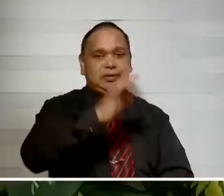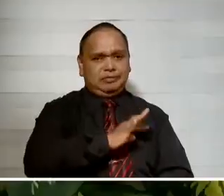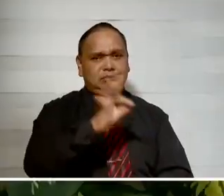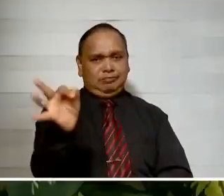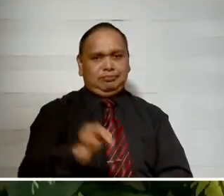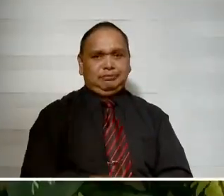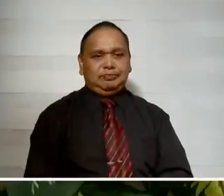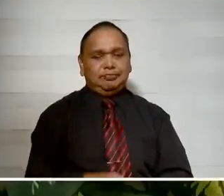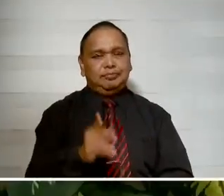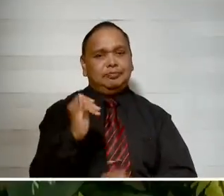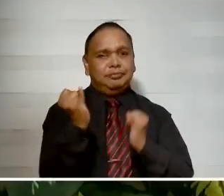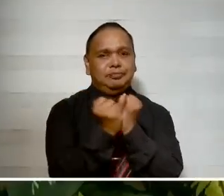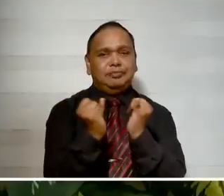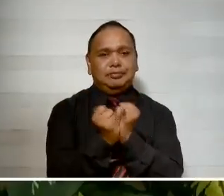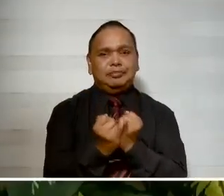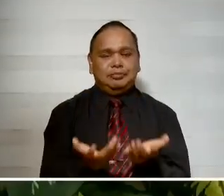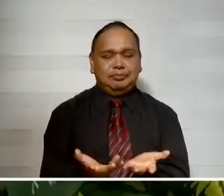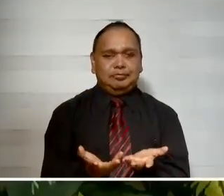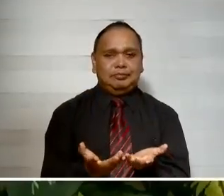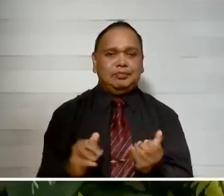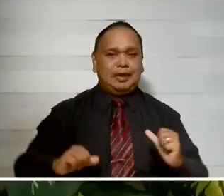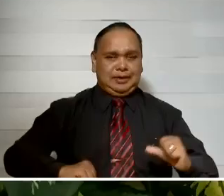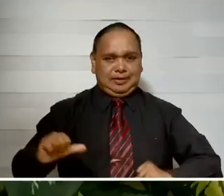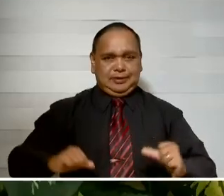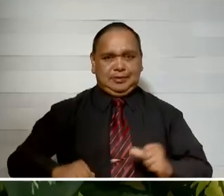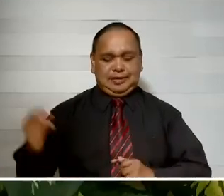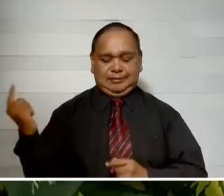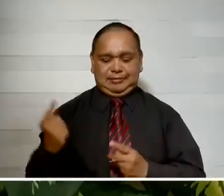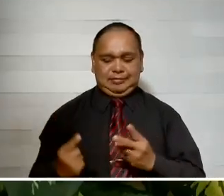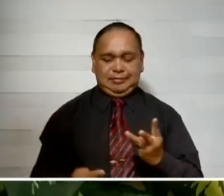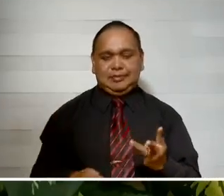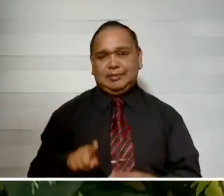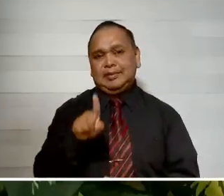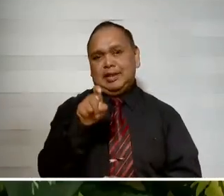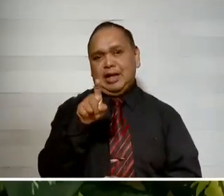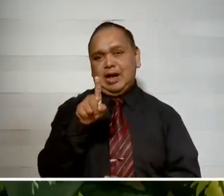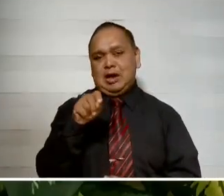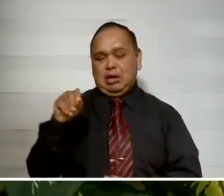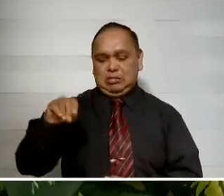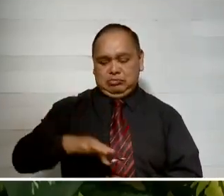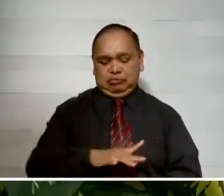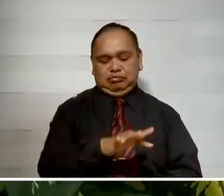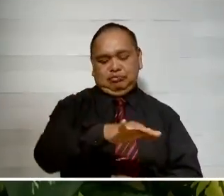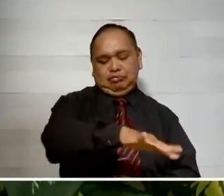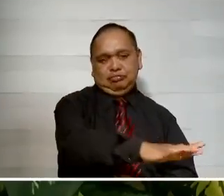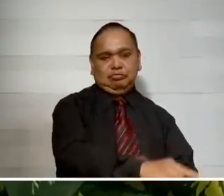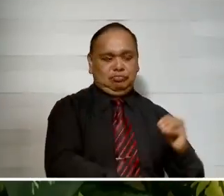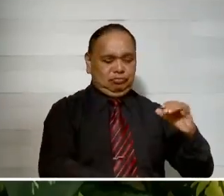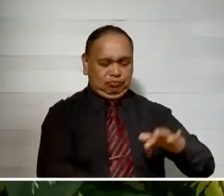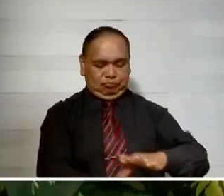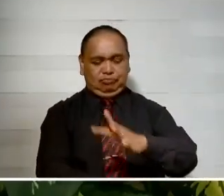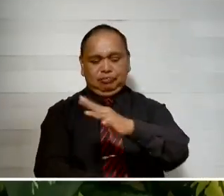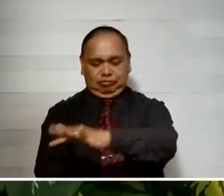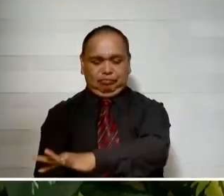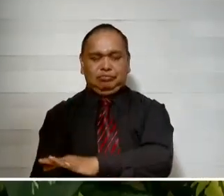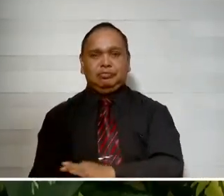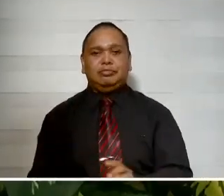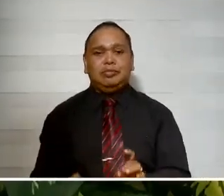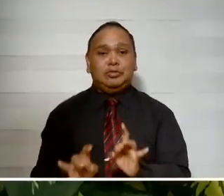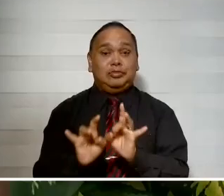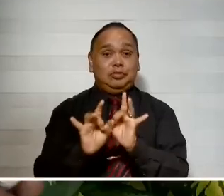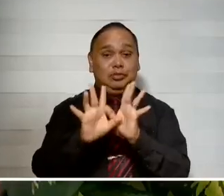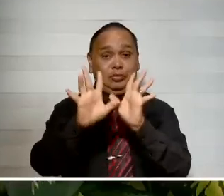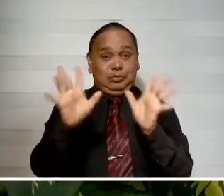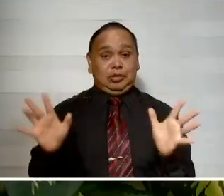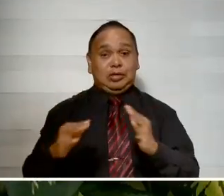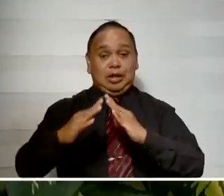van a reactivar todo lo que es la cuestión pluvial en el río Palizada, que recordemos que también tiene eventos importantes como su Feria del